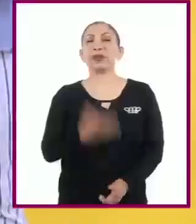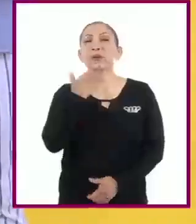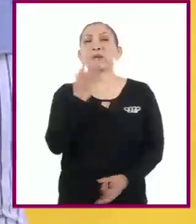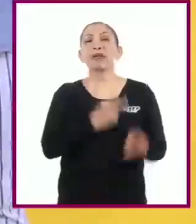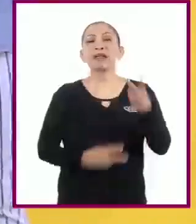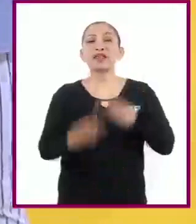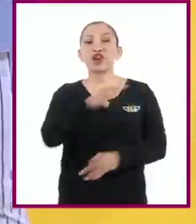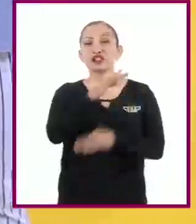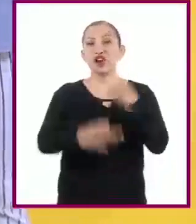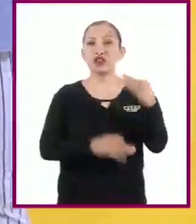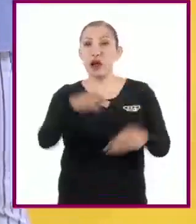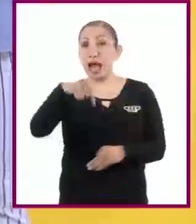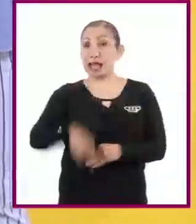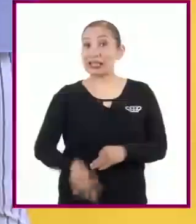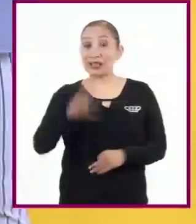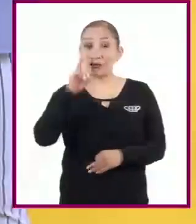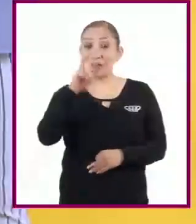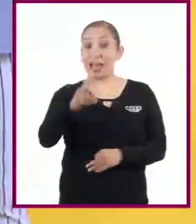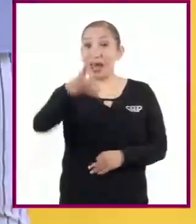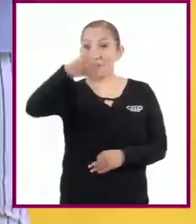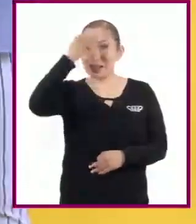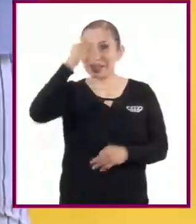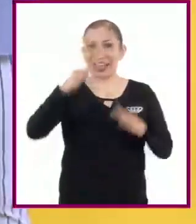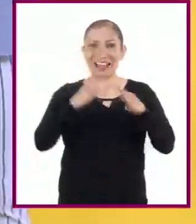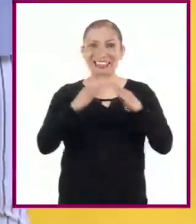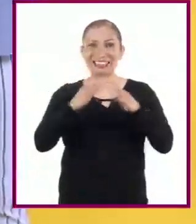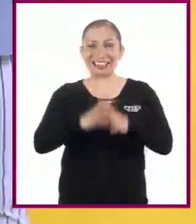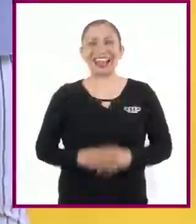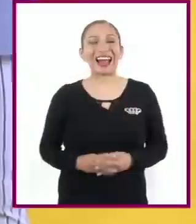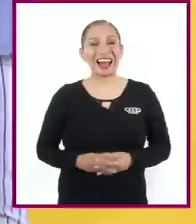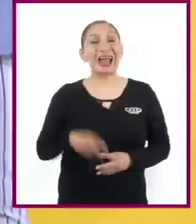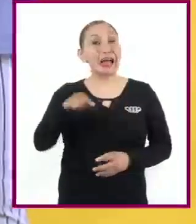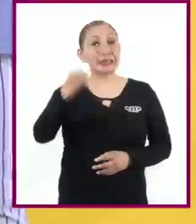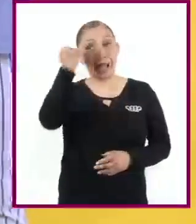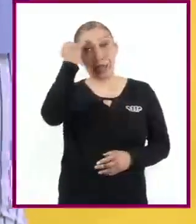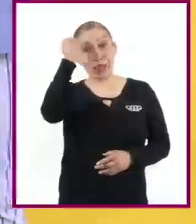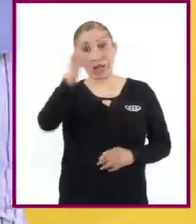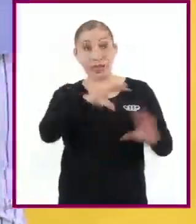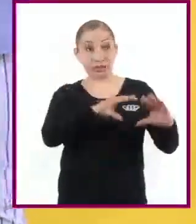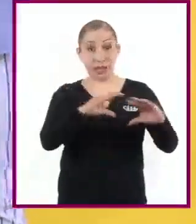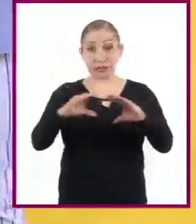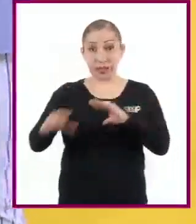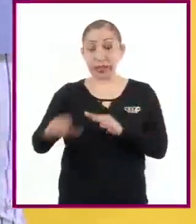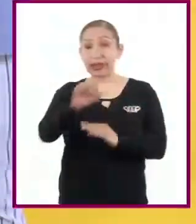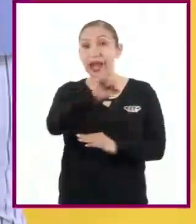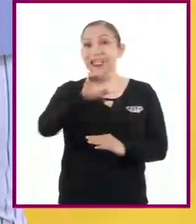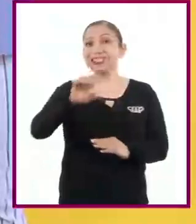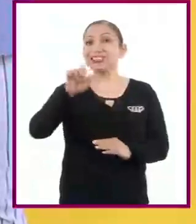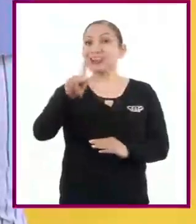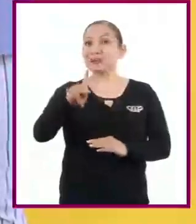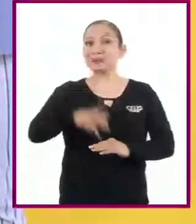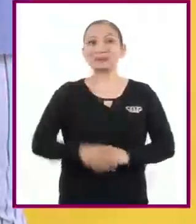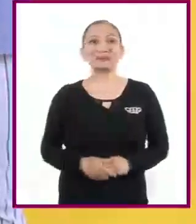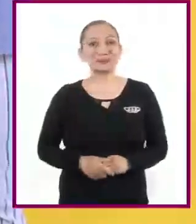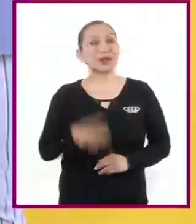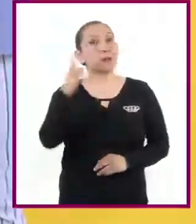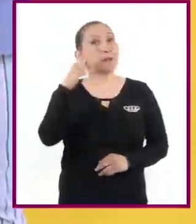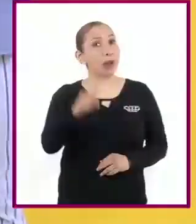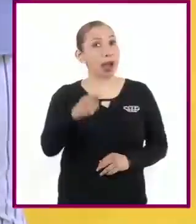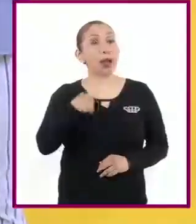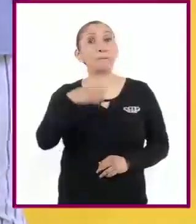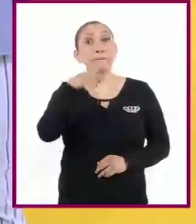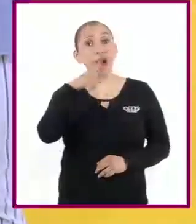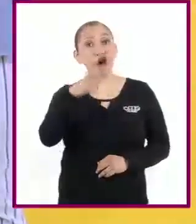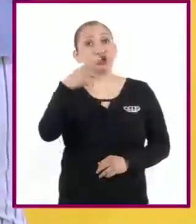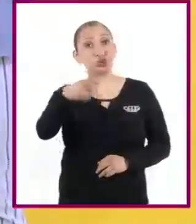Bienvenidas y bienvenidos a la programación de Aprende en Casa, una propuesta pedagógica de la Secretaría de Educación Pública para